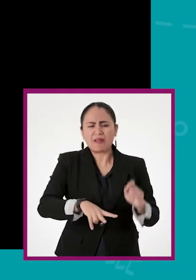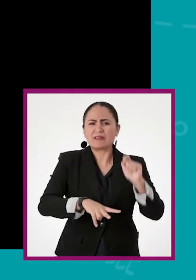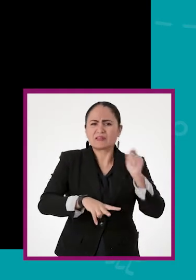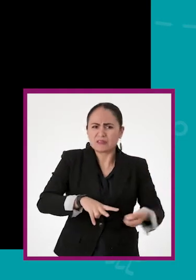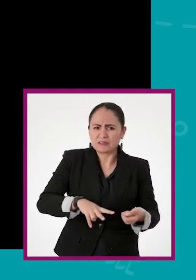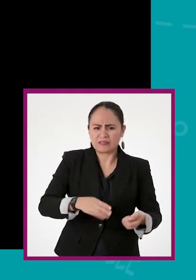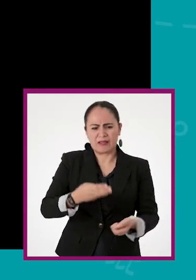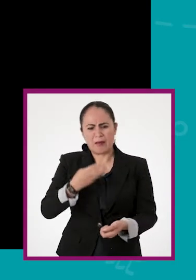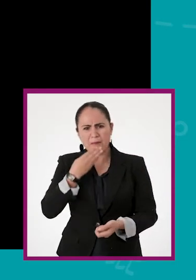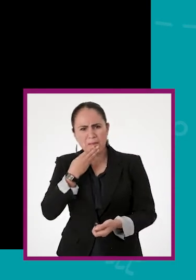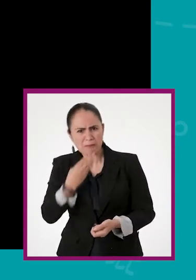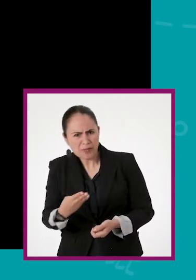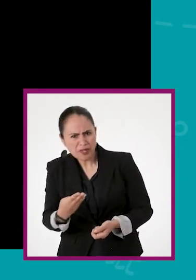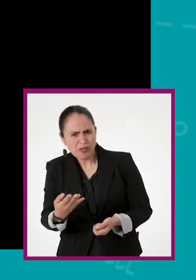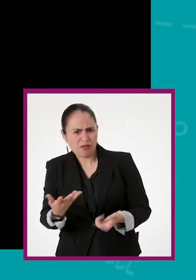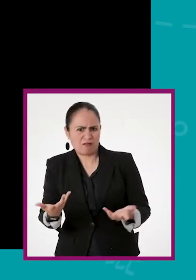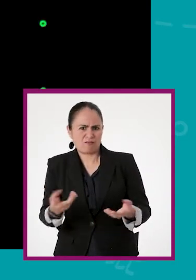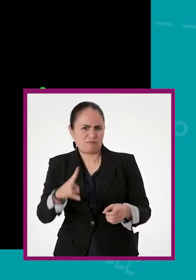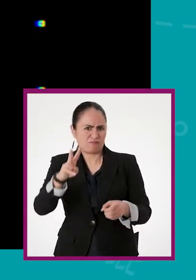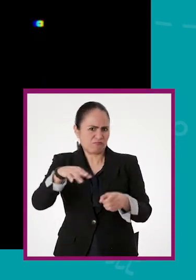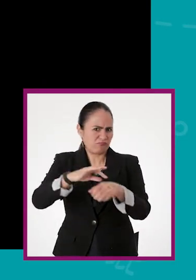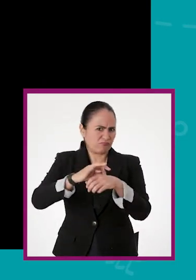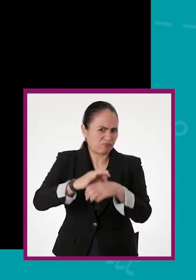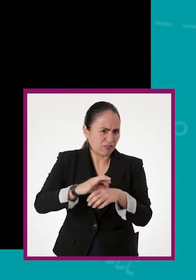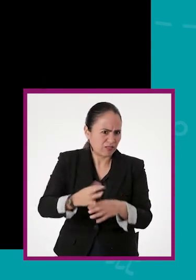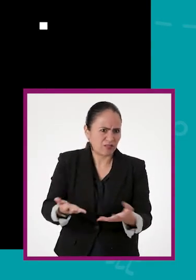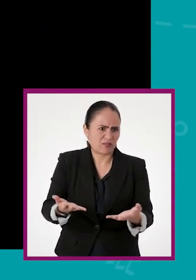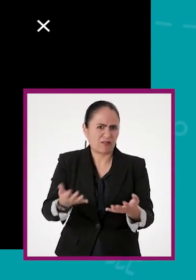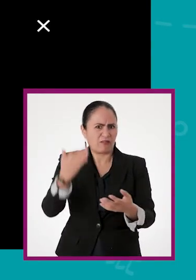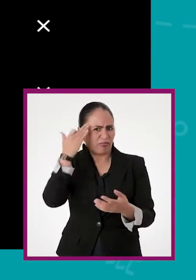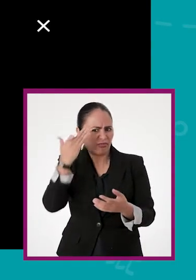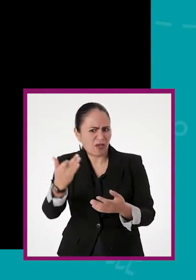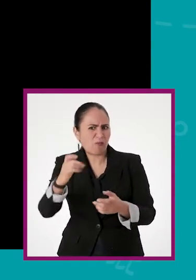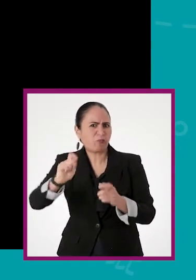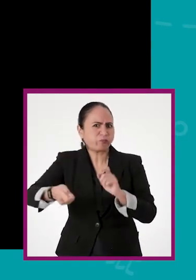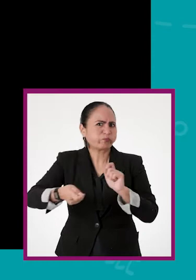la verdad, el bien, la realidad y el tiempo?